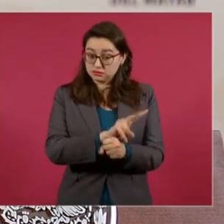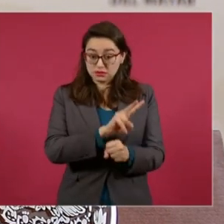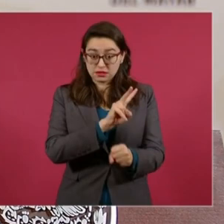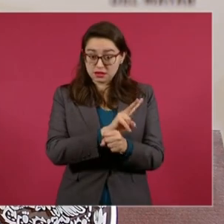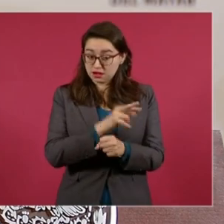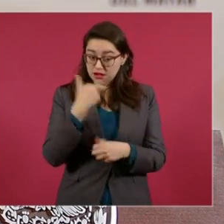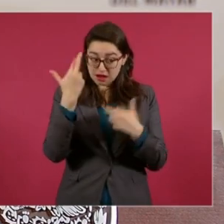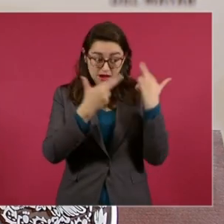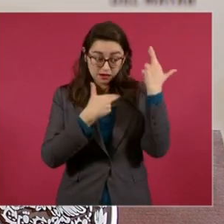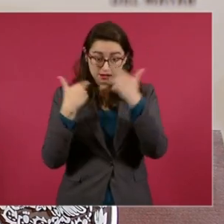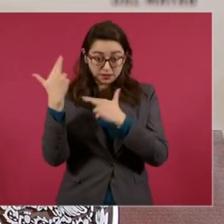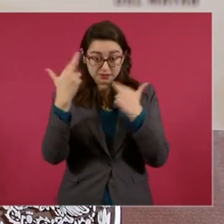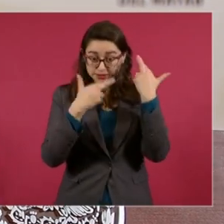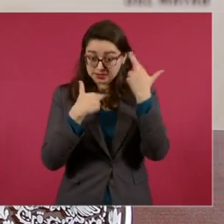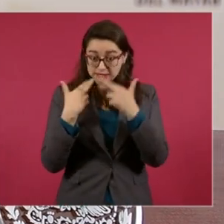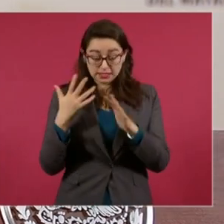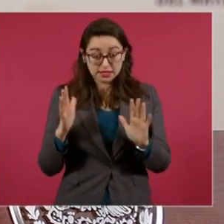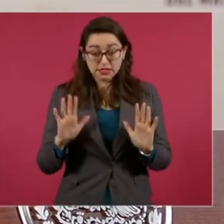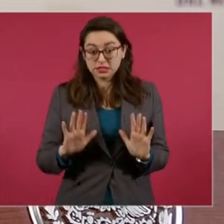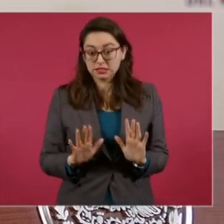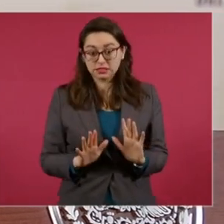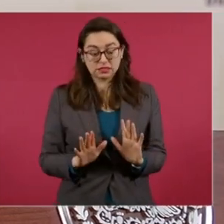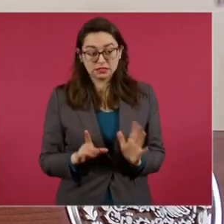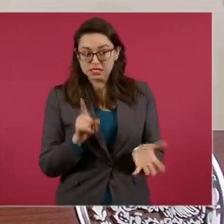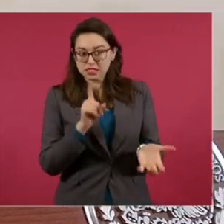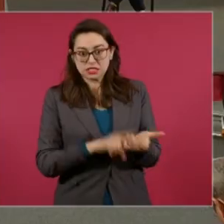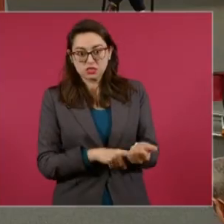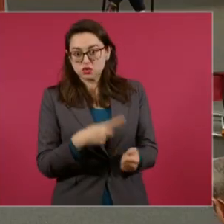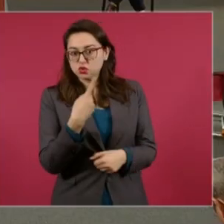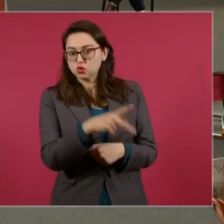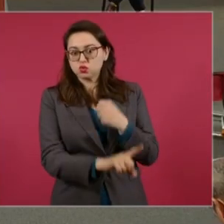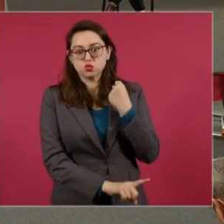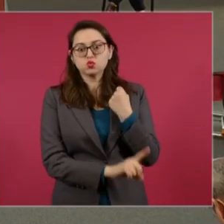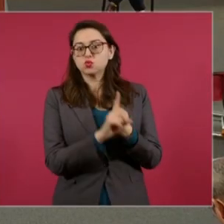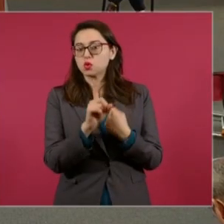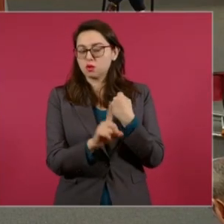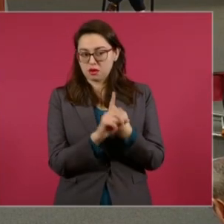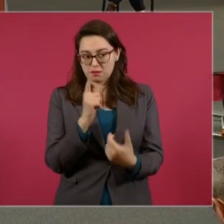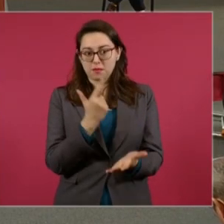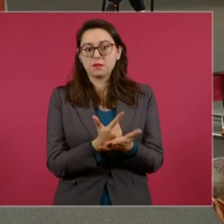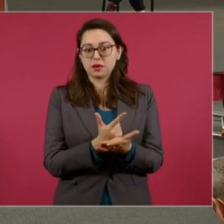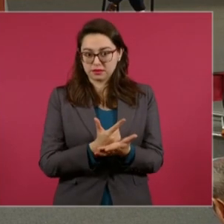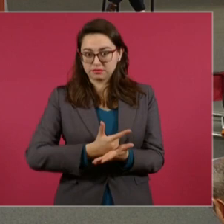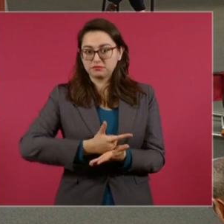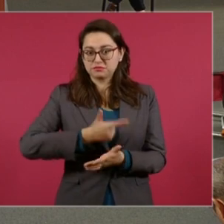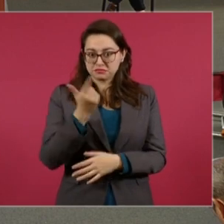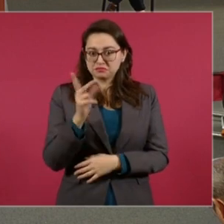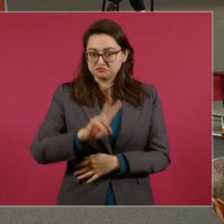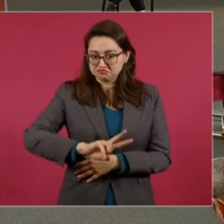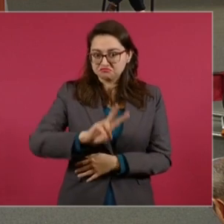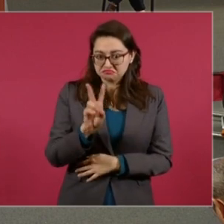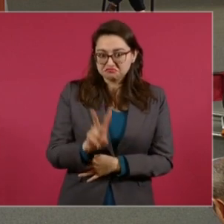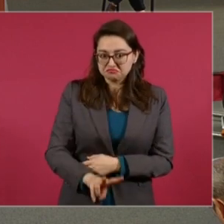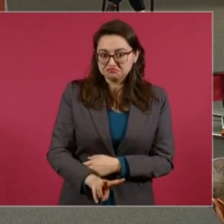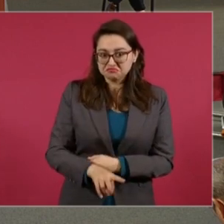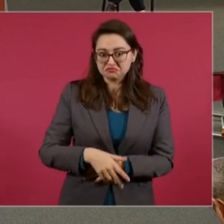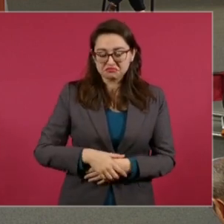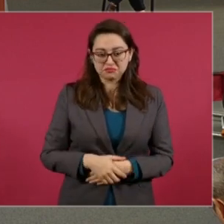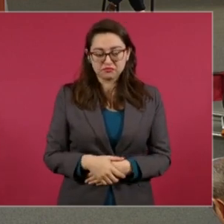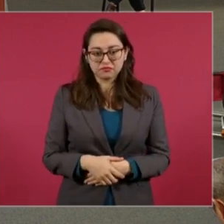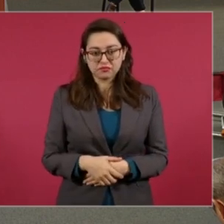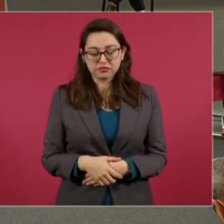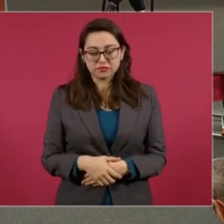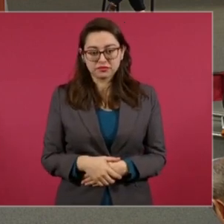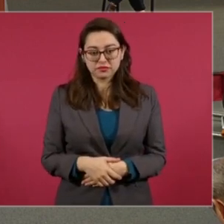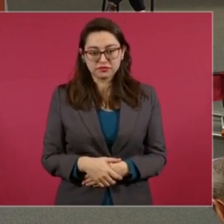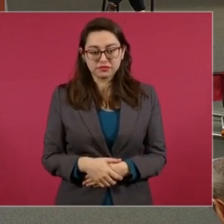que es parte de la descomposición política que tienen, de la crisis. ¿Cómo es